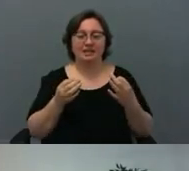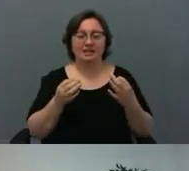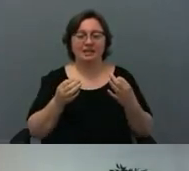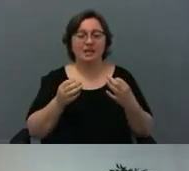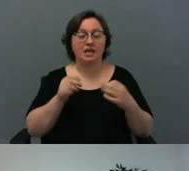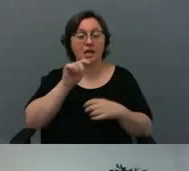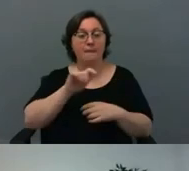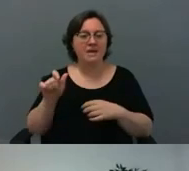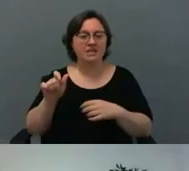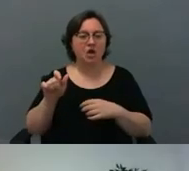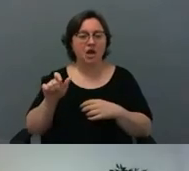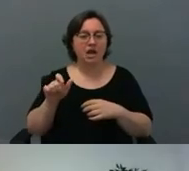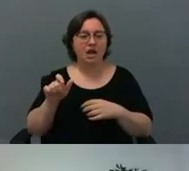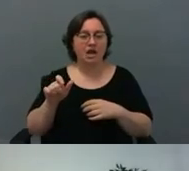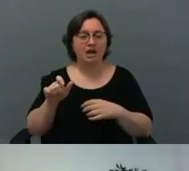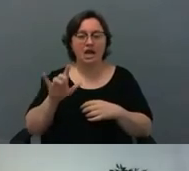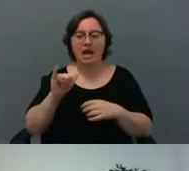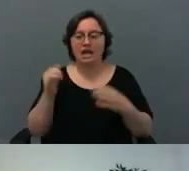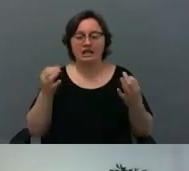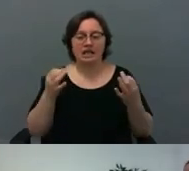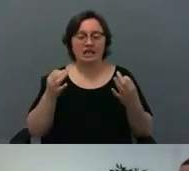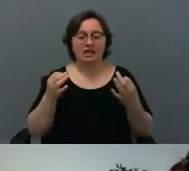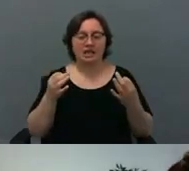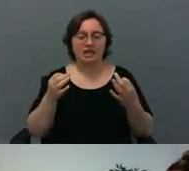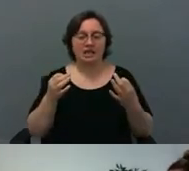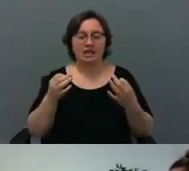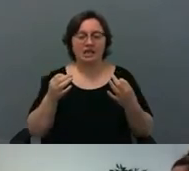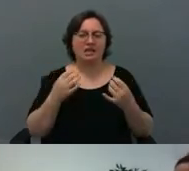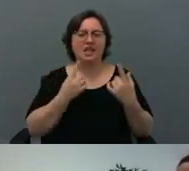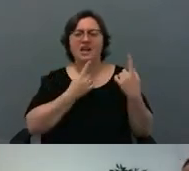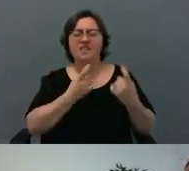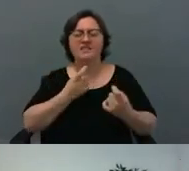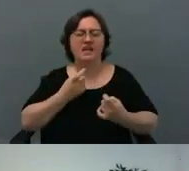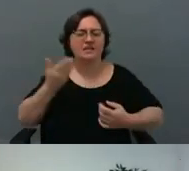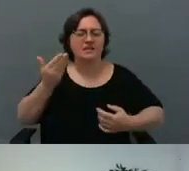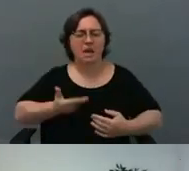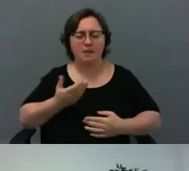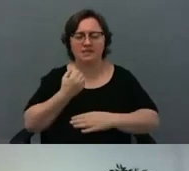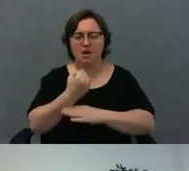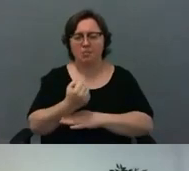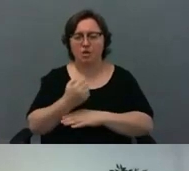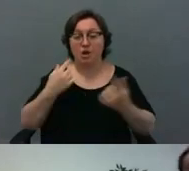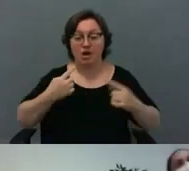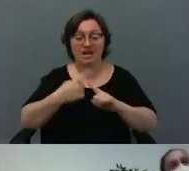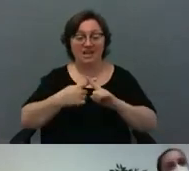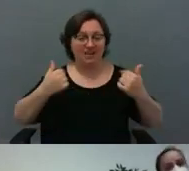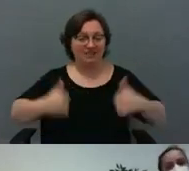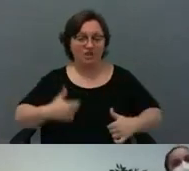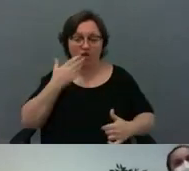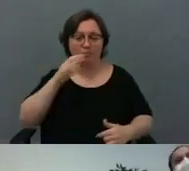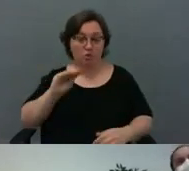a una persona que a lo mejor tiene grandes necesidades de apoyo a nivel físico, como puede ser tu caso,